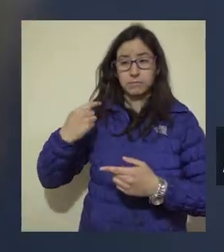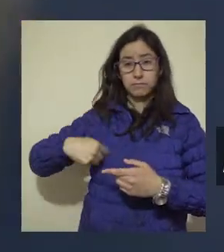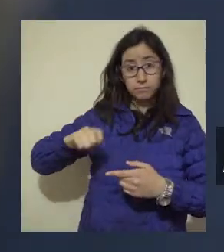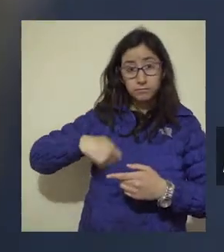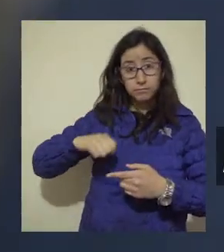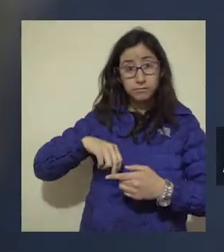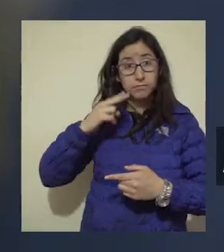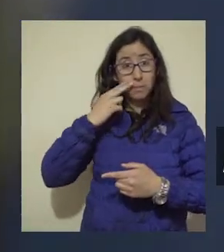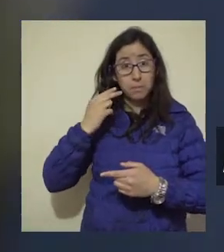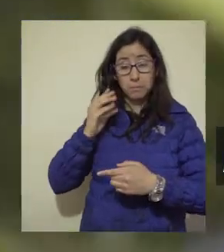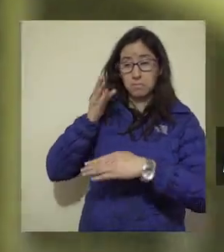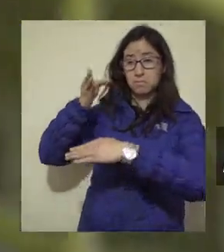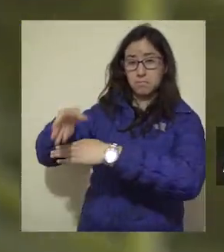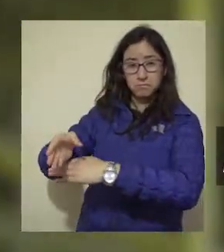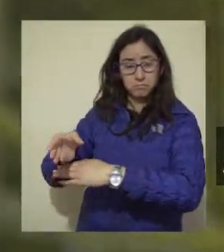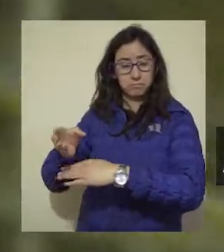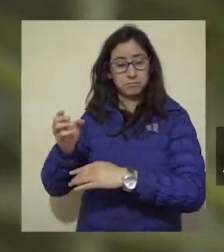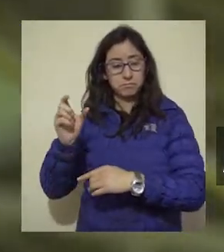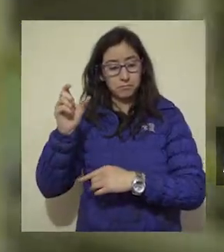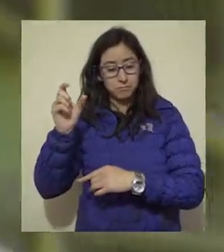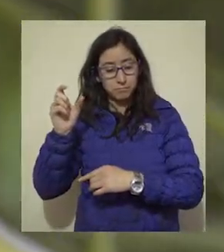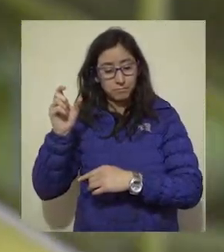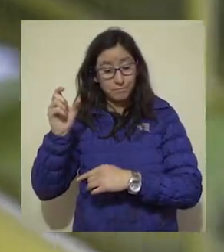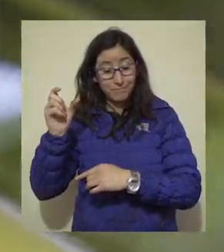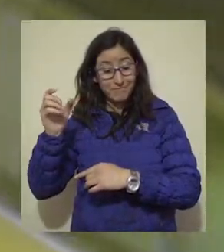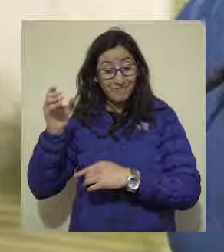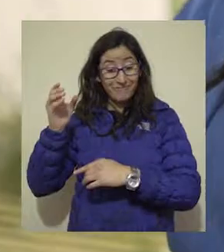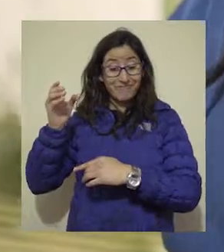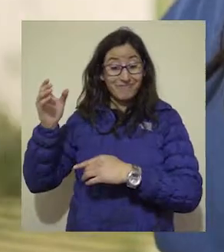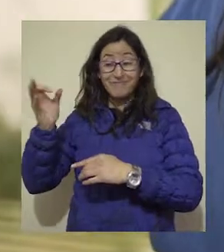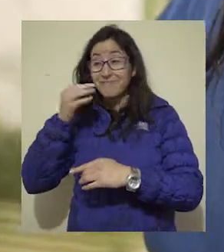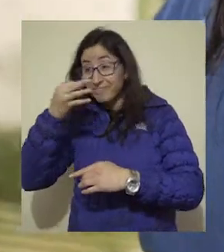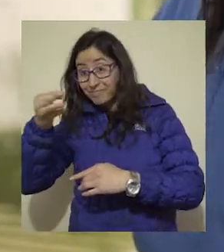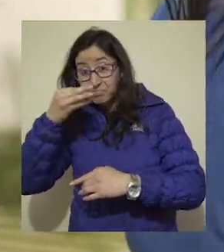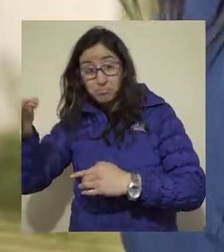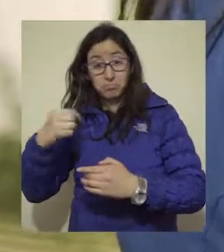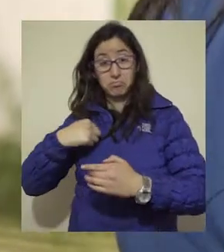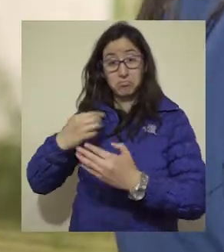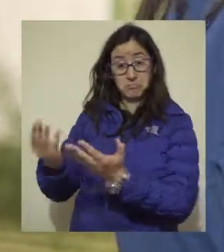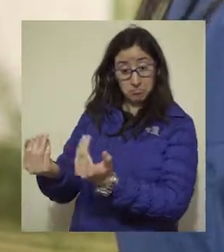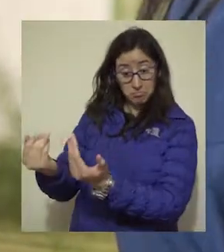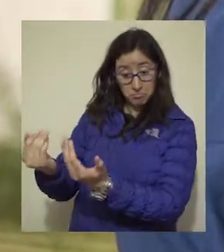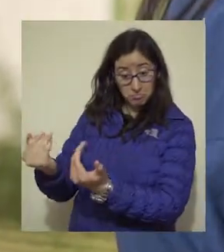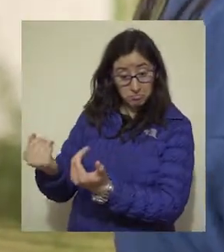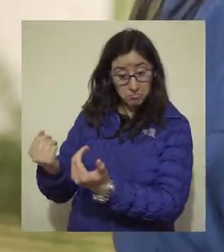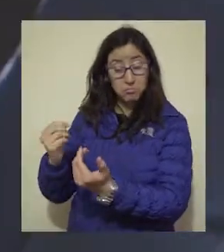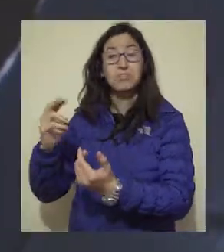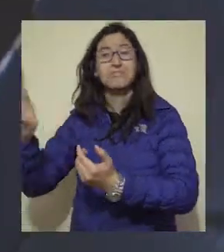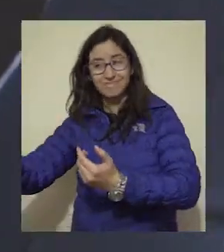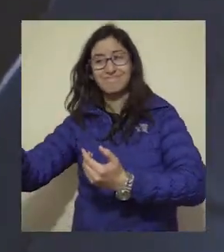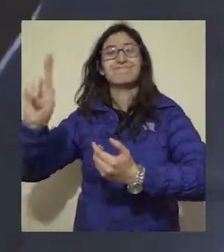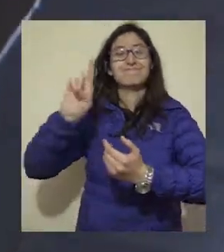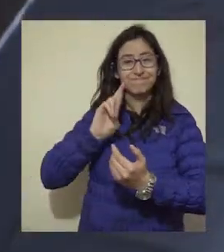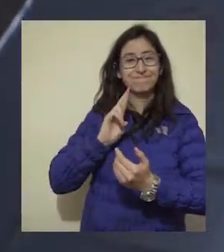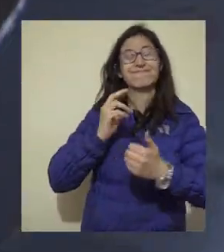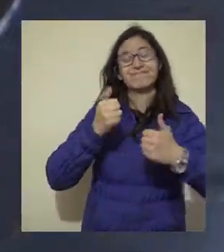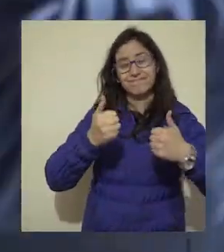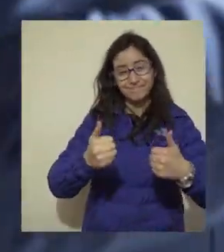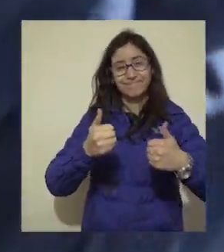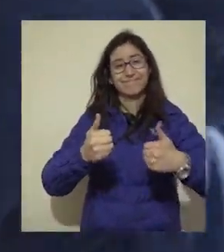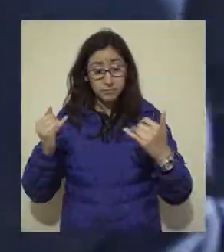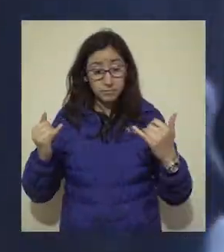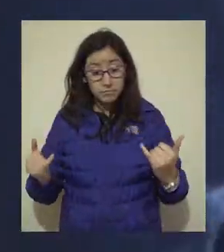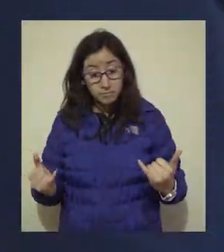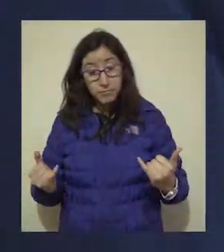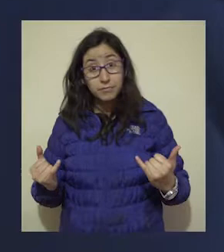como representante en este fondo de mi persona, fue a expresar lo que yo necesitaba y así